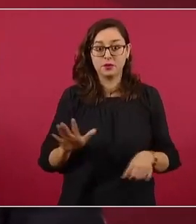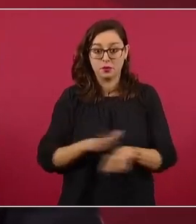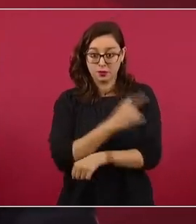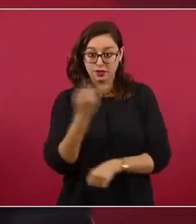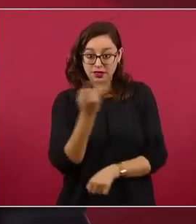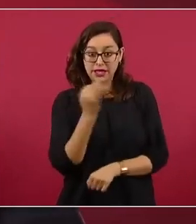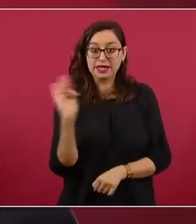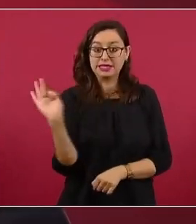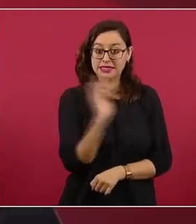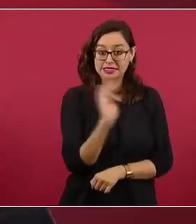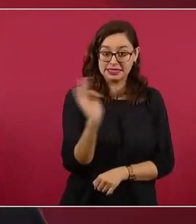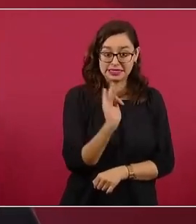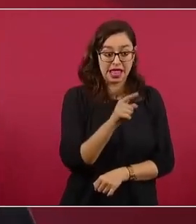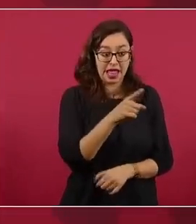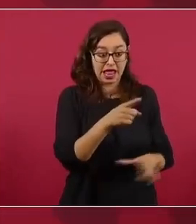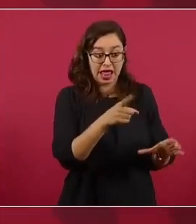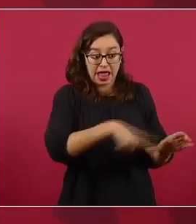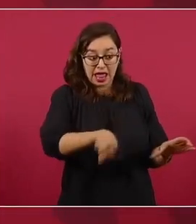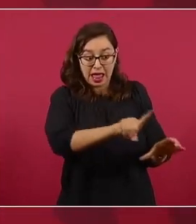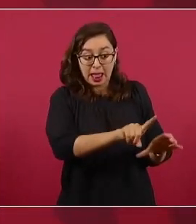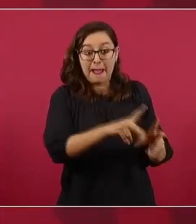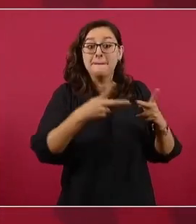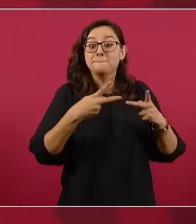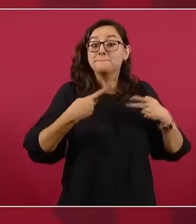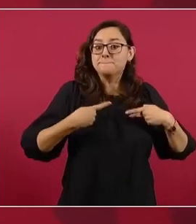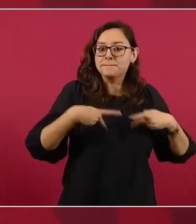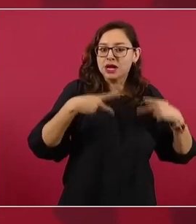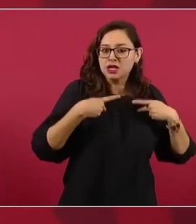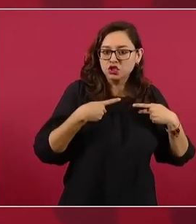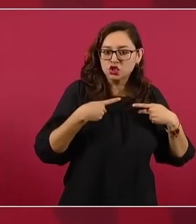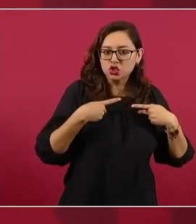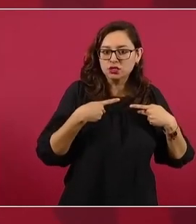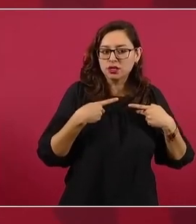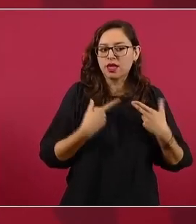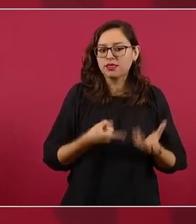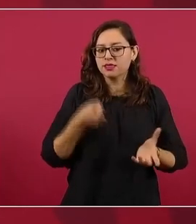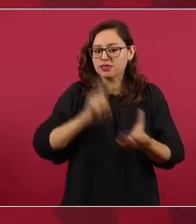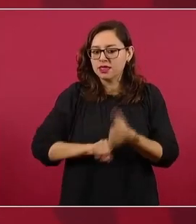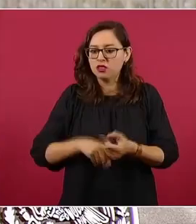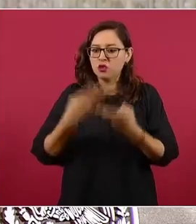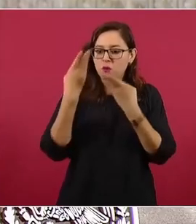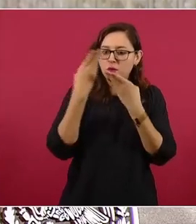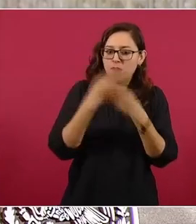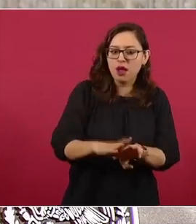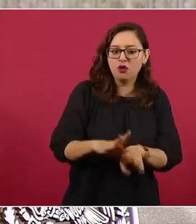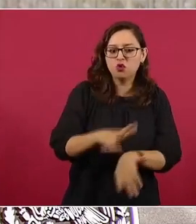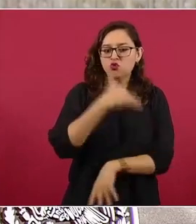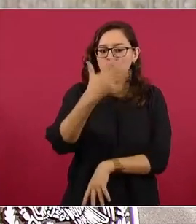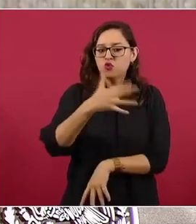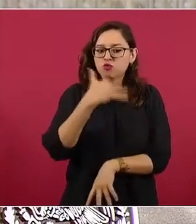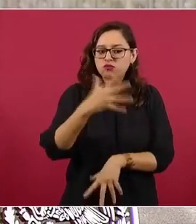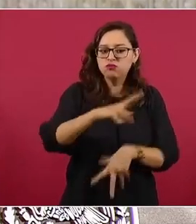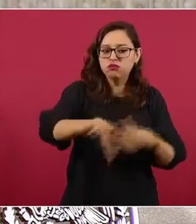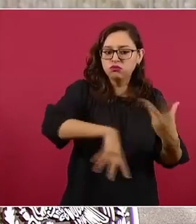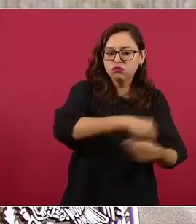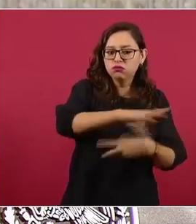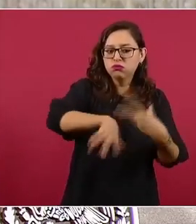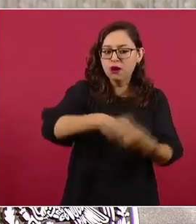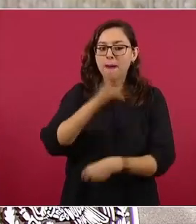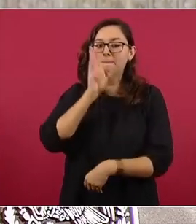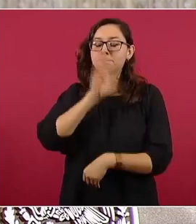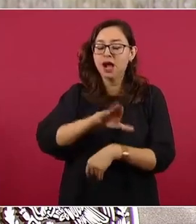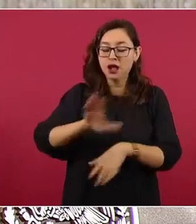contra el sistema financiero, cuya estabilidad y buen funcionamiento vinculado a los intereses de la